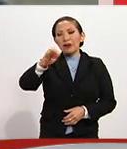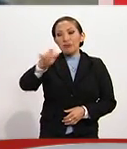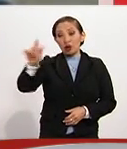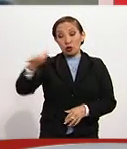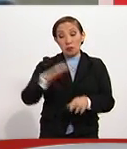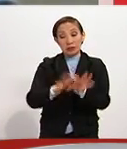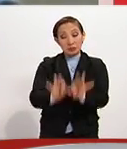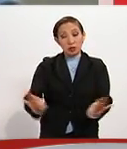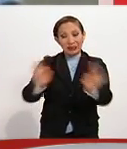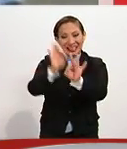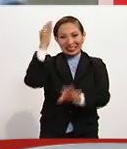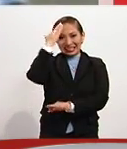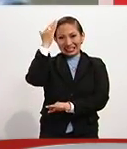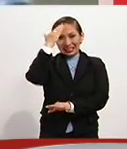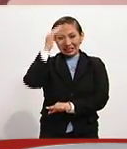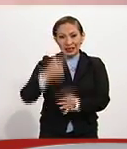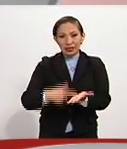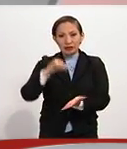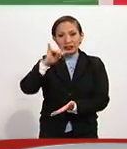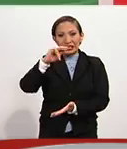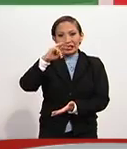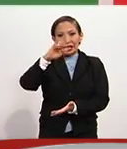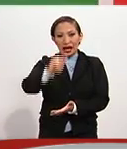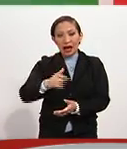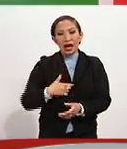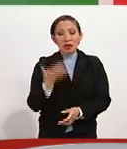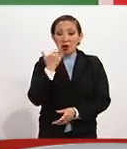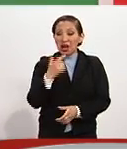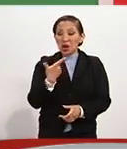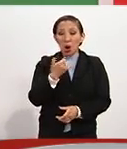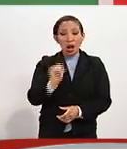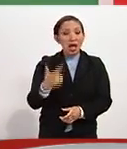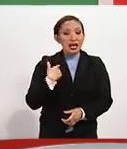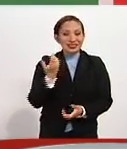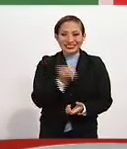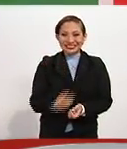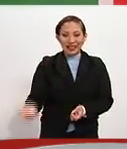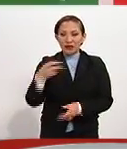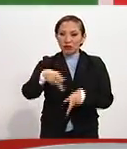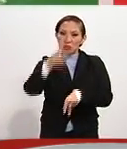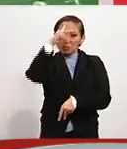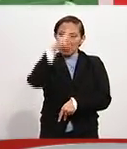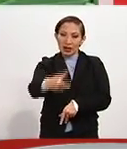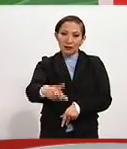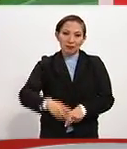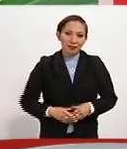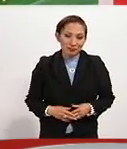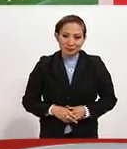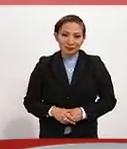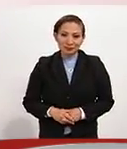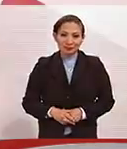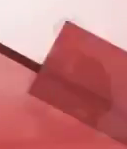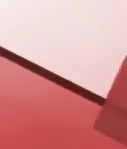de sus principales líderes en Siria. Sin goles en el superclásico del fútbol mexicano.